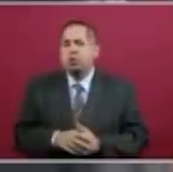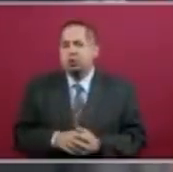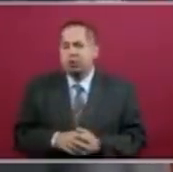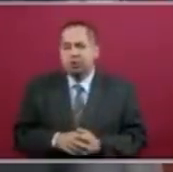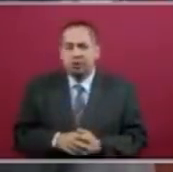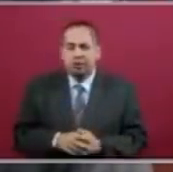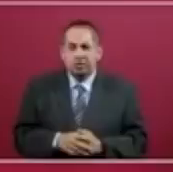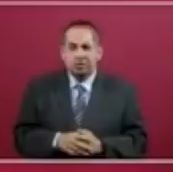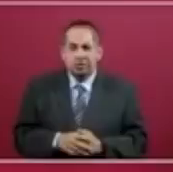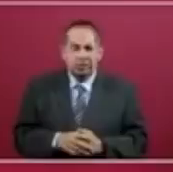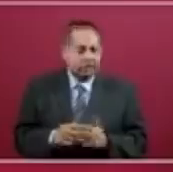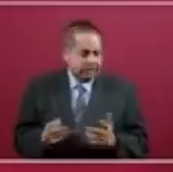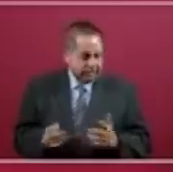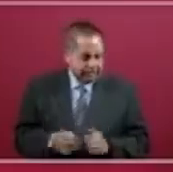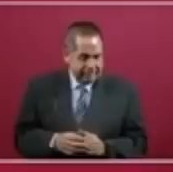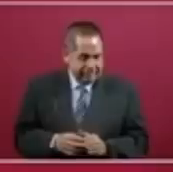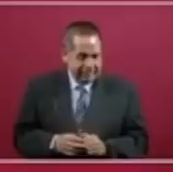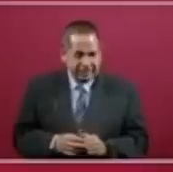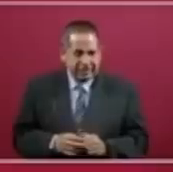las